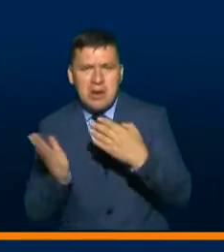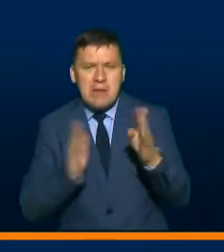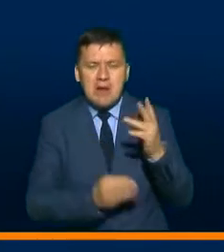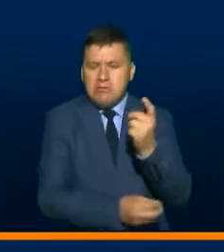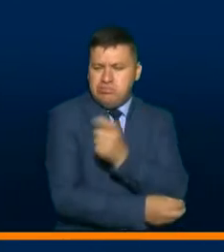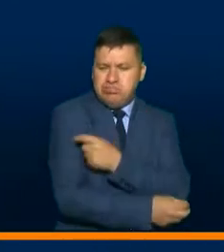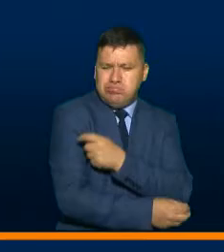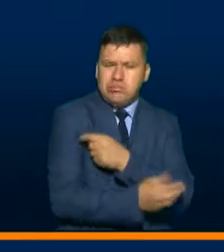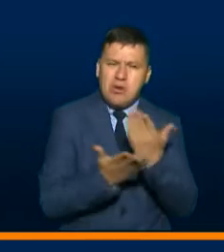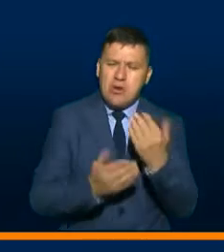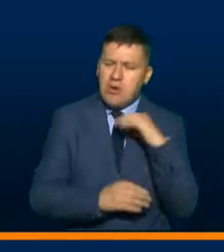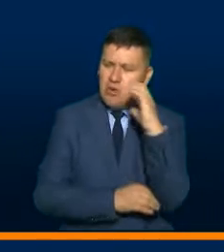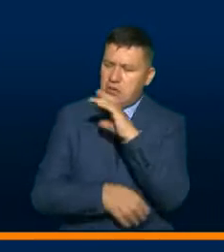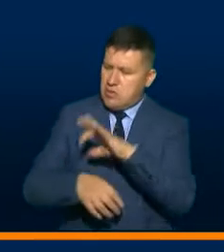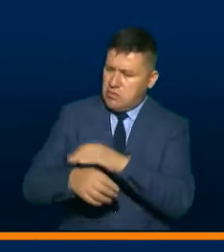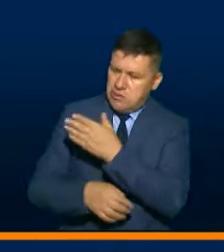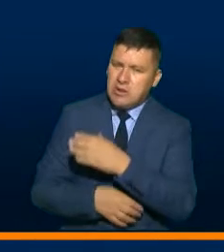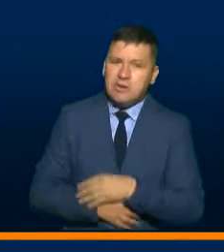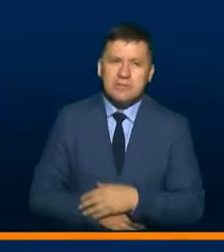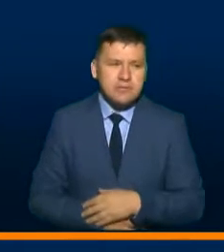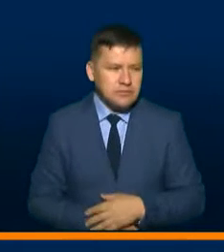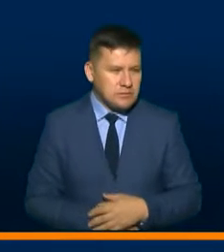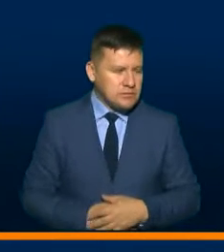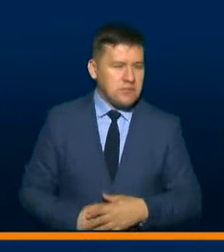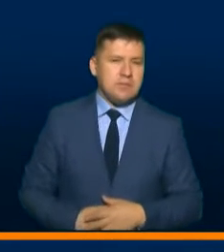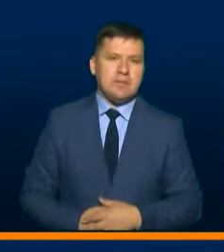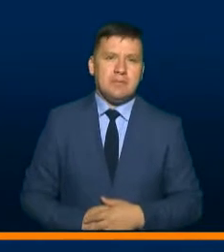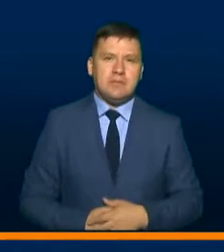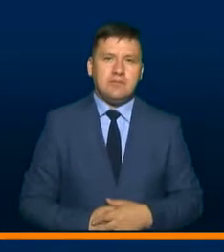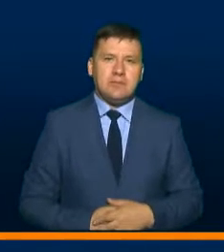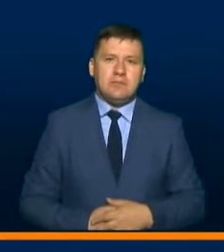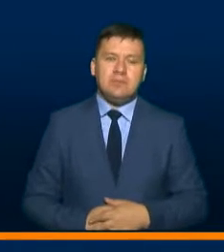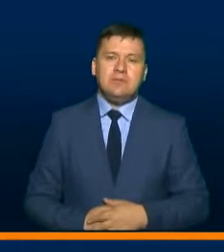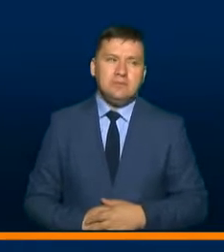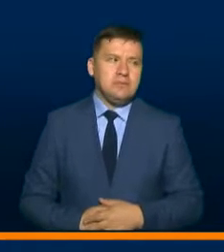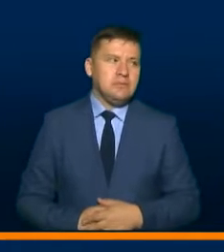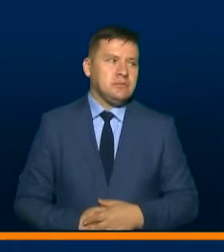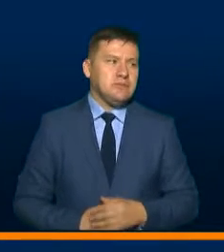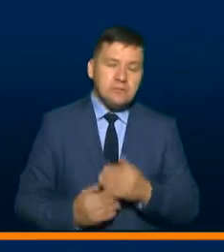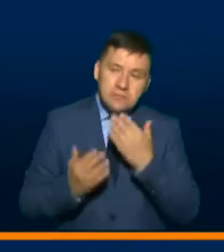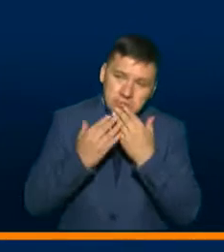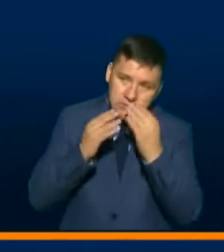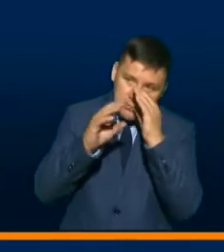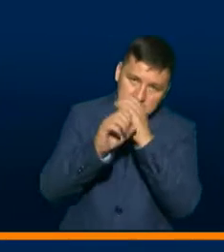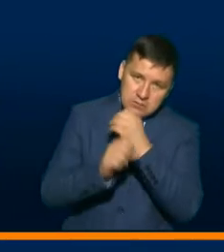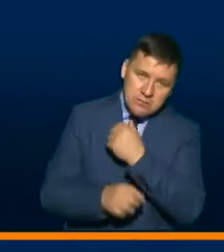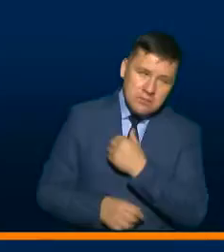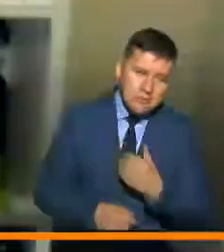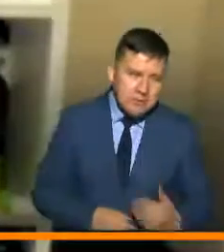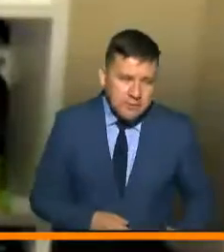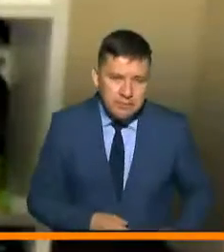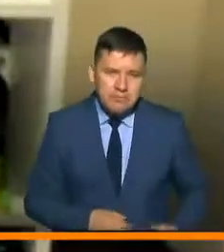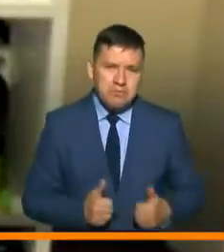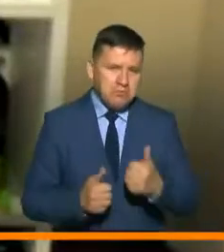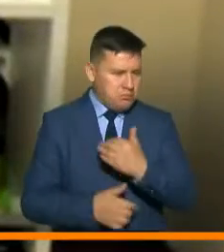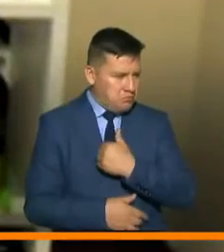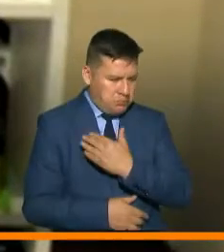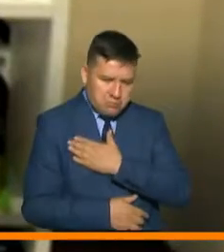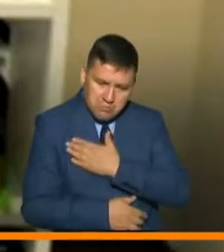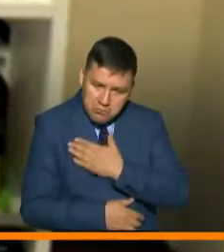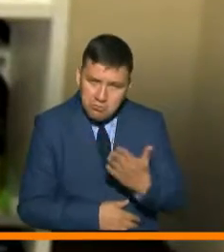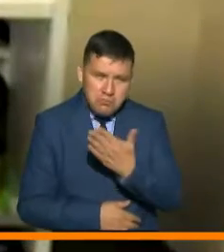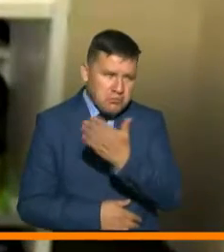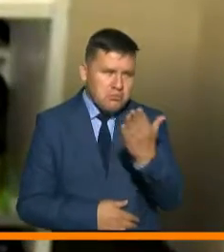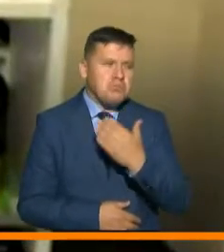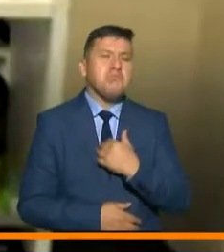en nuestro país doctor jarbas muchas gracias buenas noches siempre es un placer estar aquí